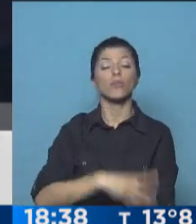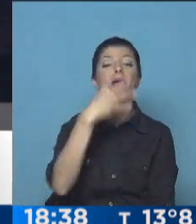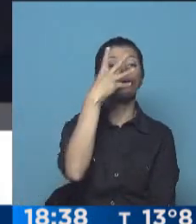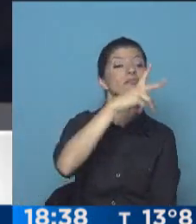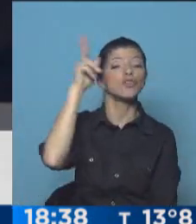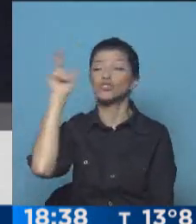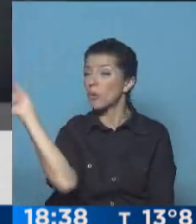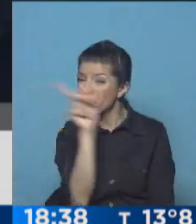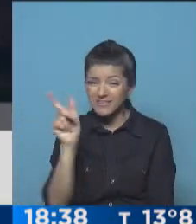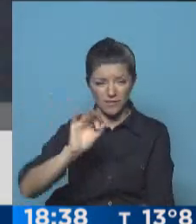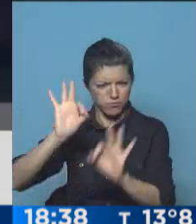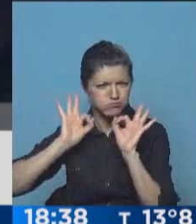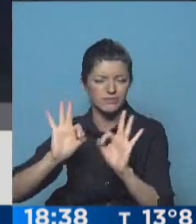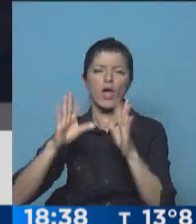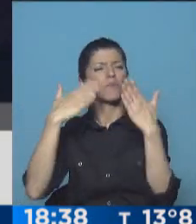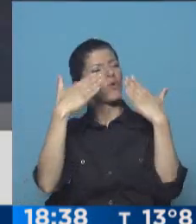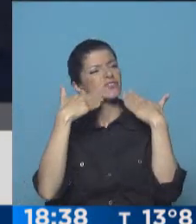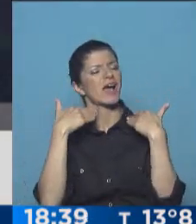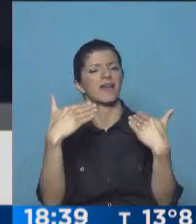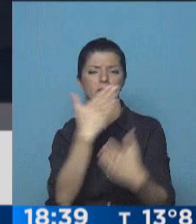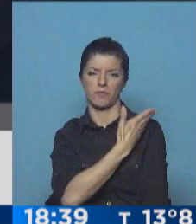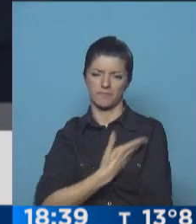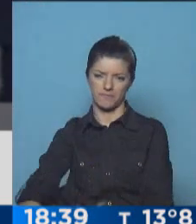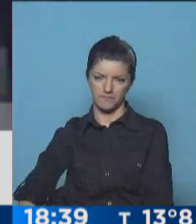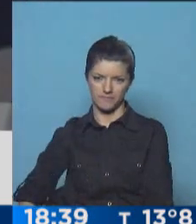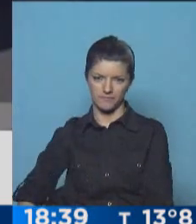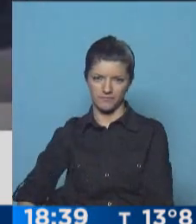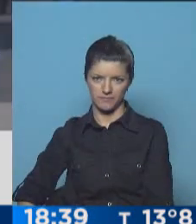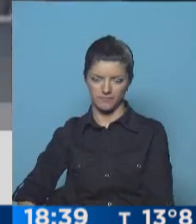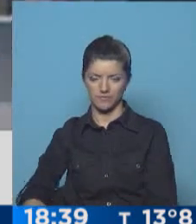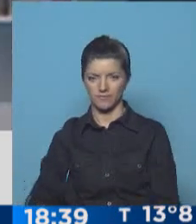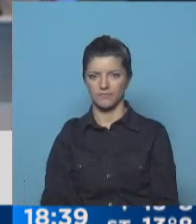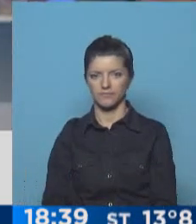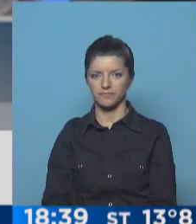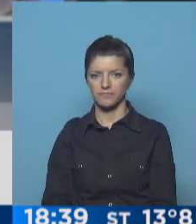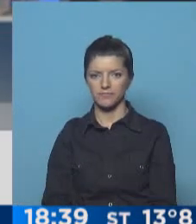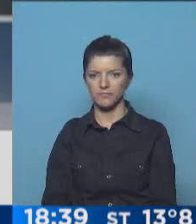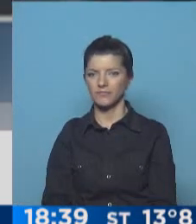meses esté concluido. Muchas gracias, Presidenta. Gracias, Julio.